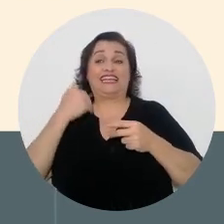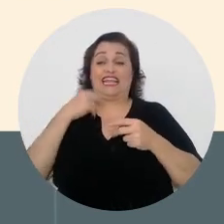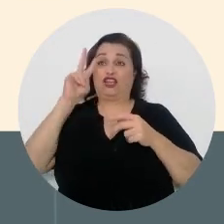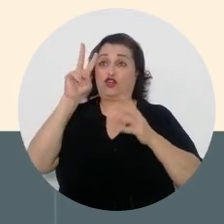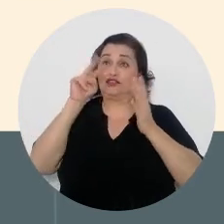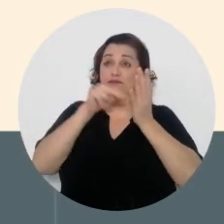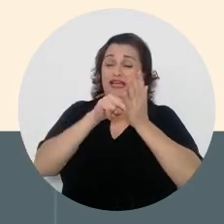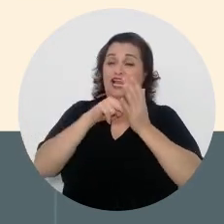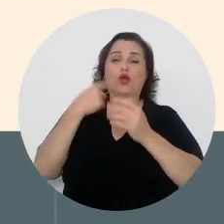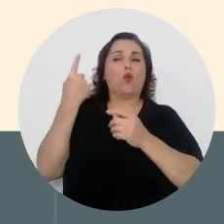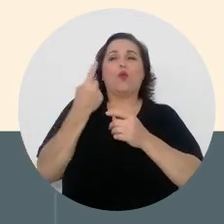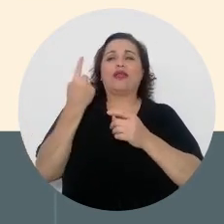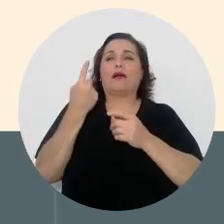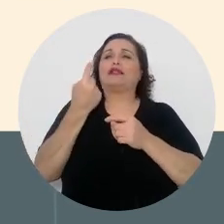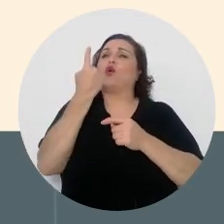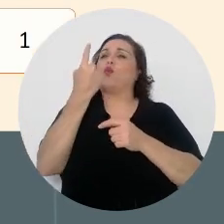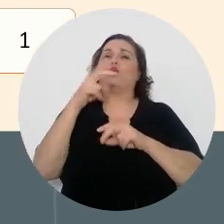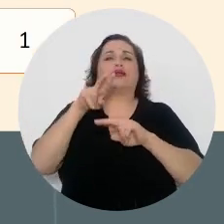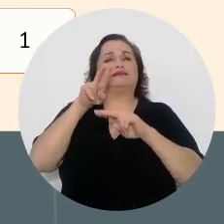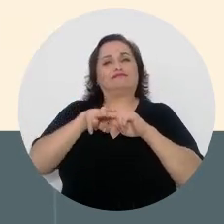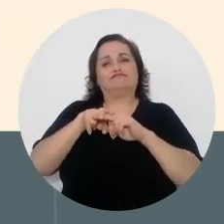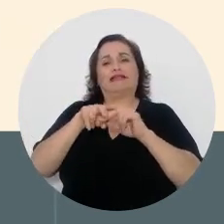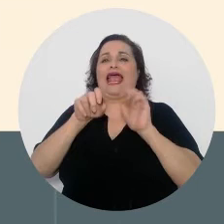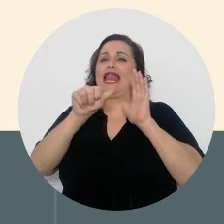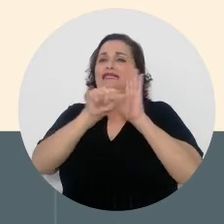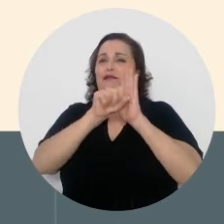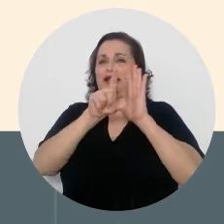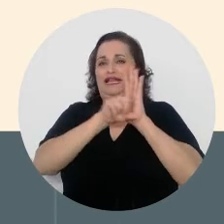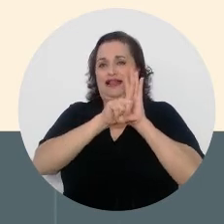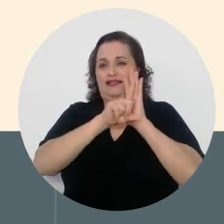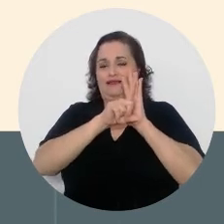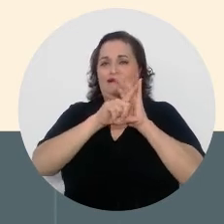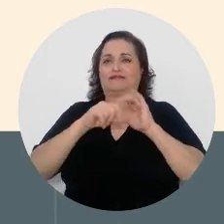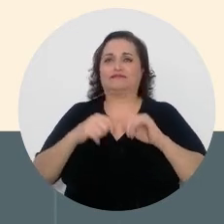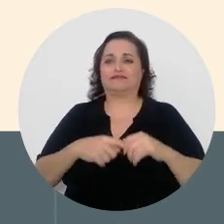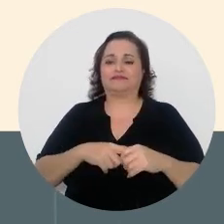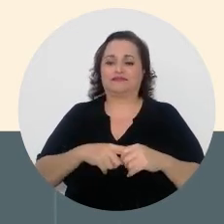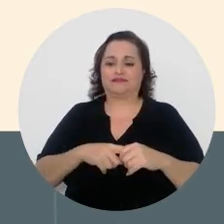2.000, únicamente obtiene 1 curul.